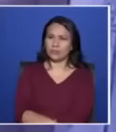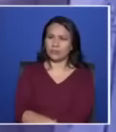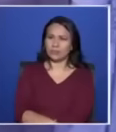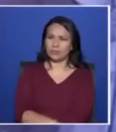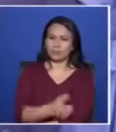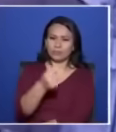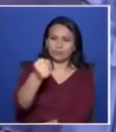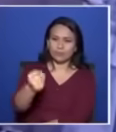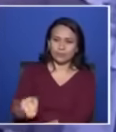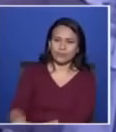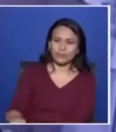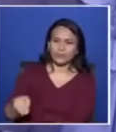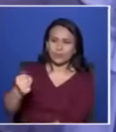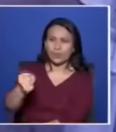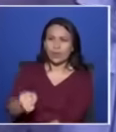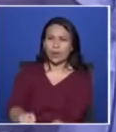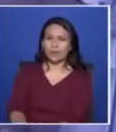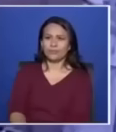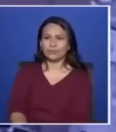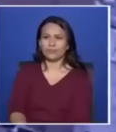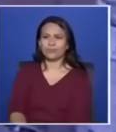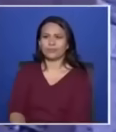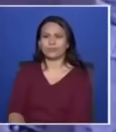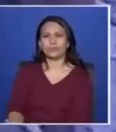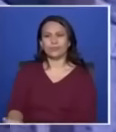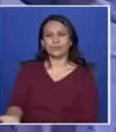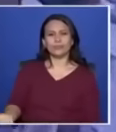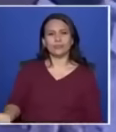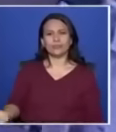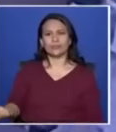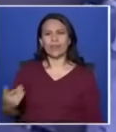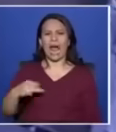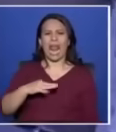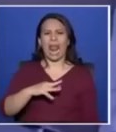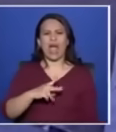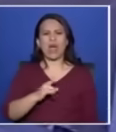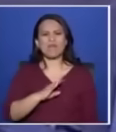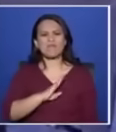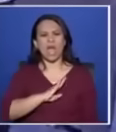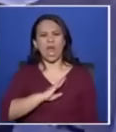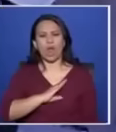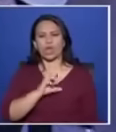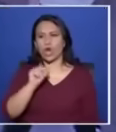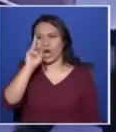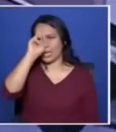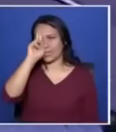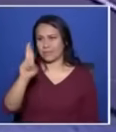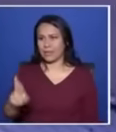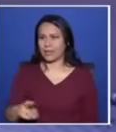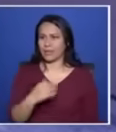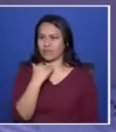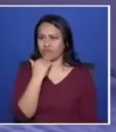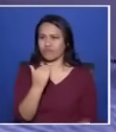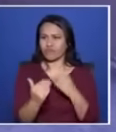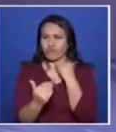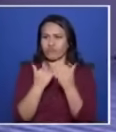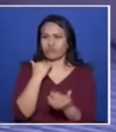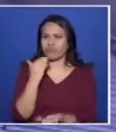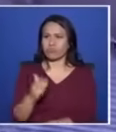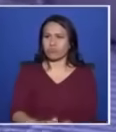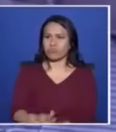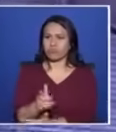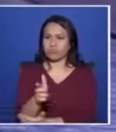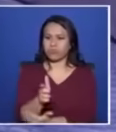que incluso va con un bastón. Pero estos delincuentes no tienen piedad. Actúan de manera desalmada. Y hay